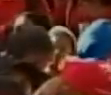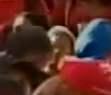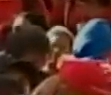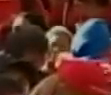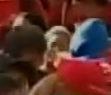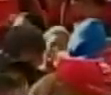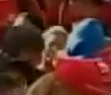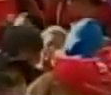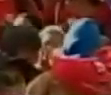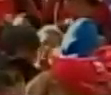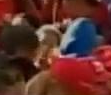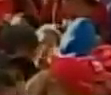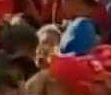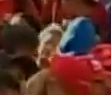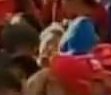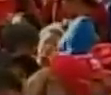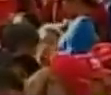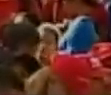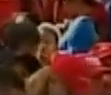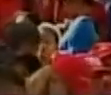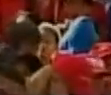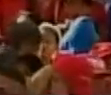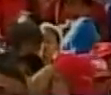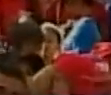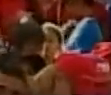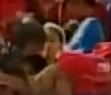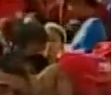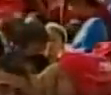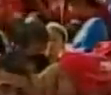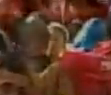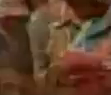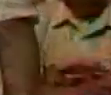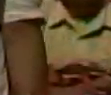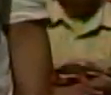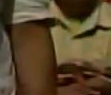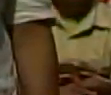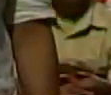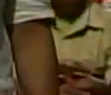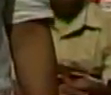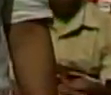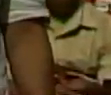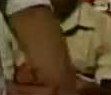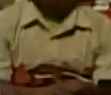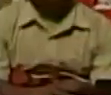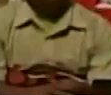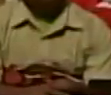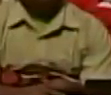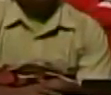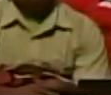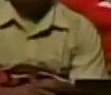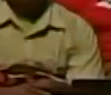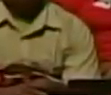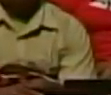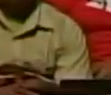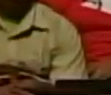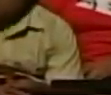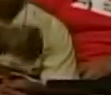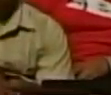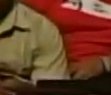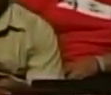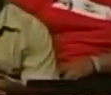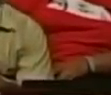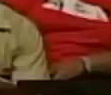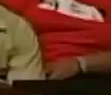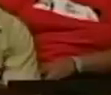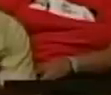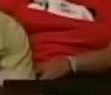productiva. Para que las escuelas sean revolucionarias, tienen que ser escuelas productivas. La única manera de enfrentar esto es